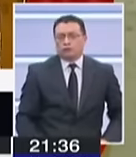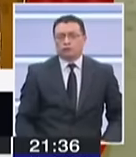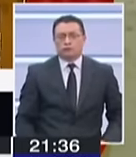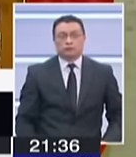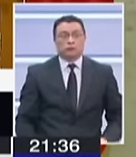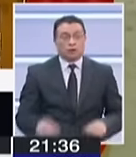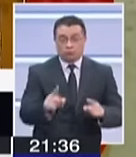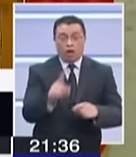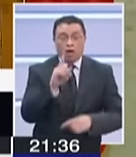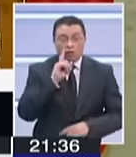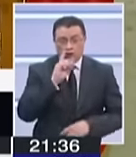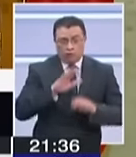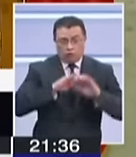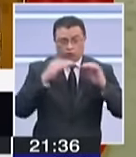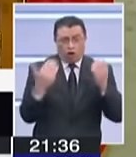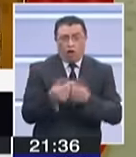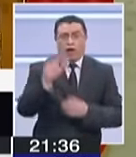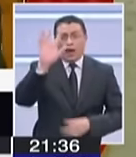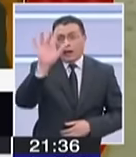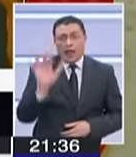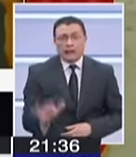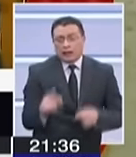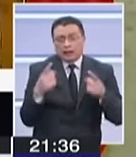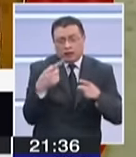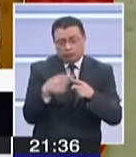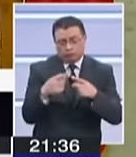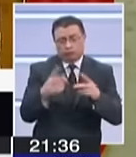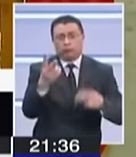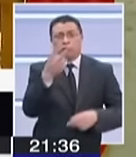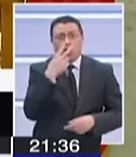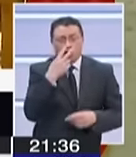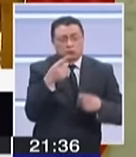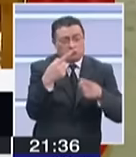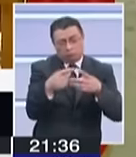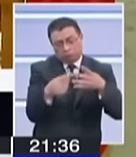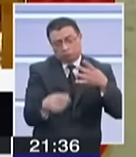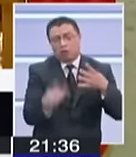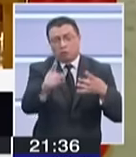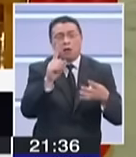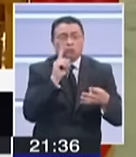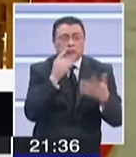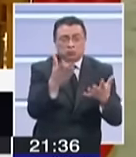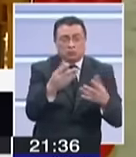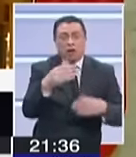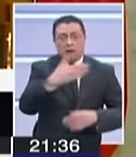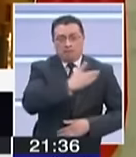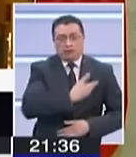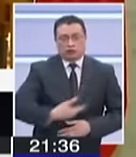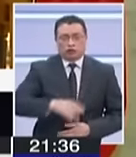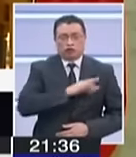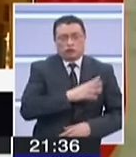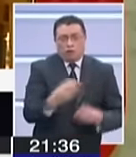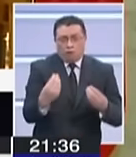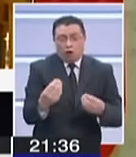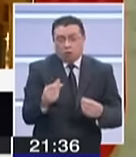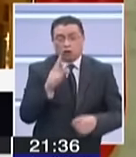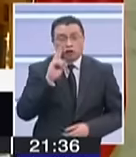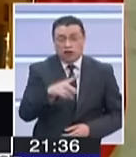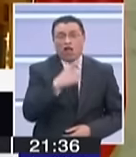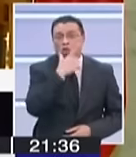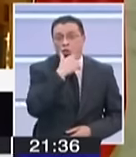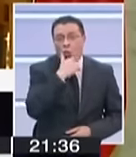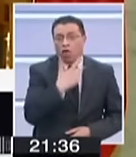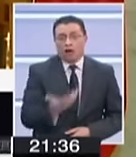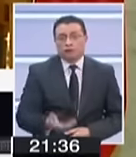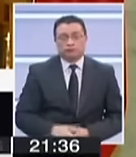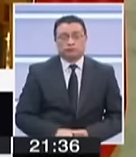Tiene todas las cualidades, todas las características, la trayectoria, los conocimientos para ser un gran presidente de Chile, no me cabe ninguna duda. ¿Y a usted le